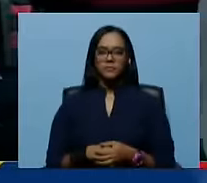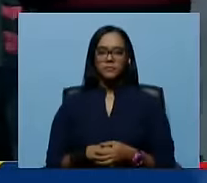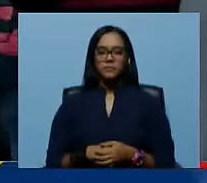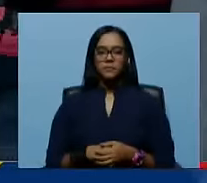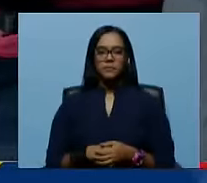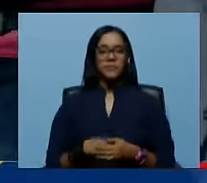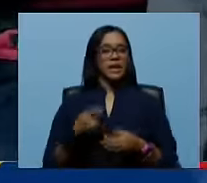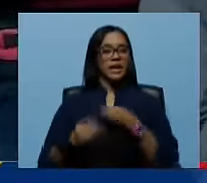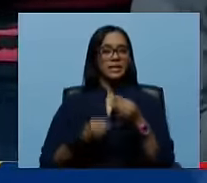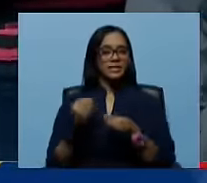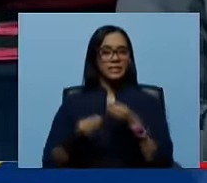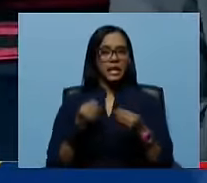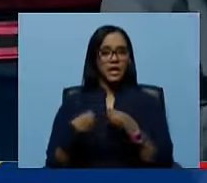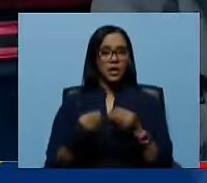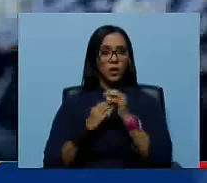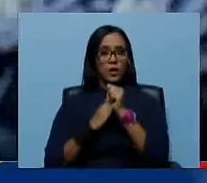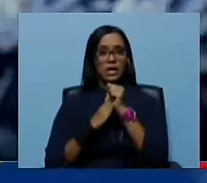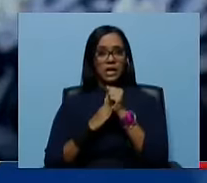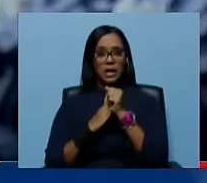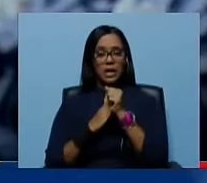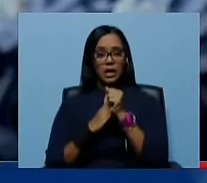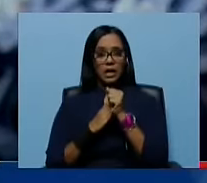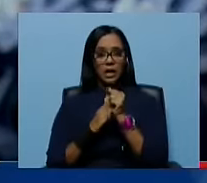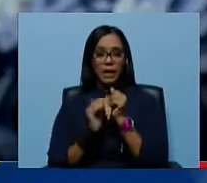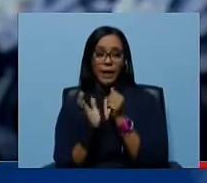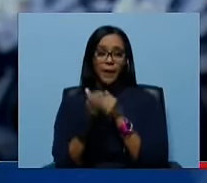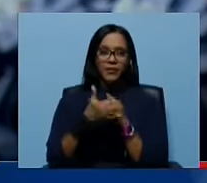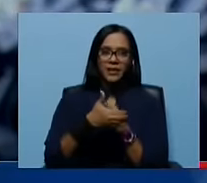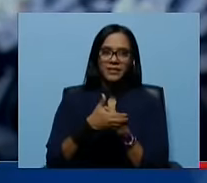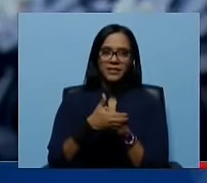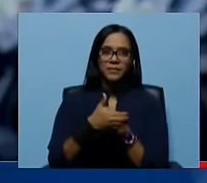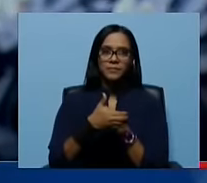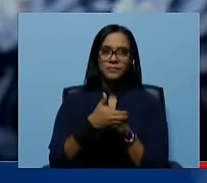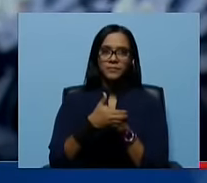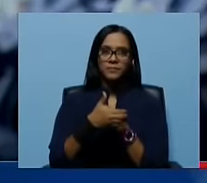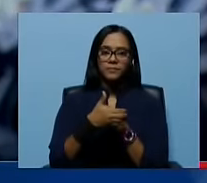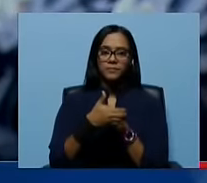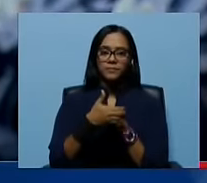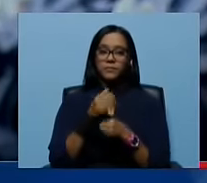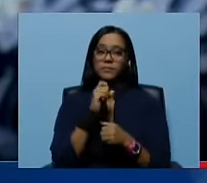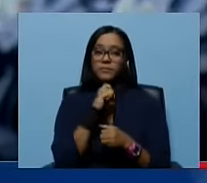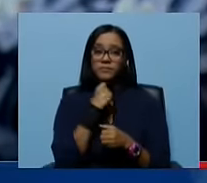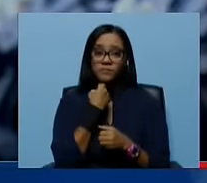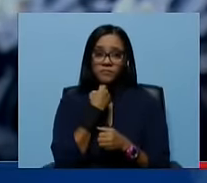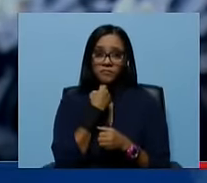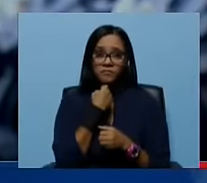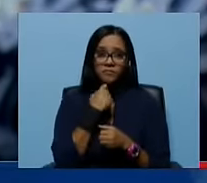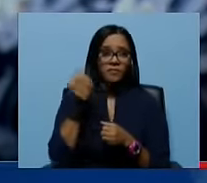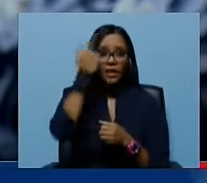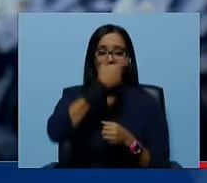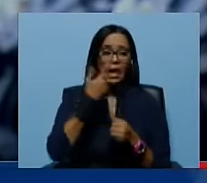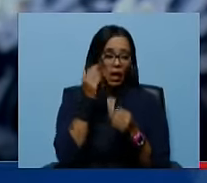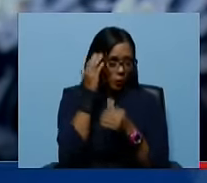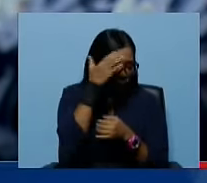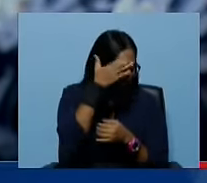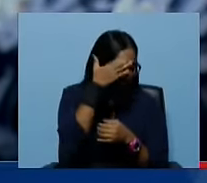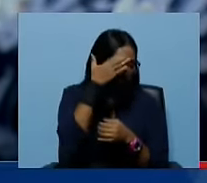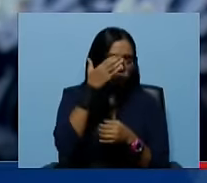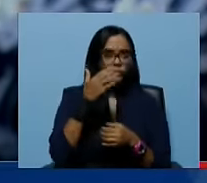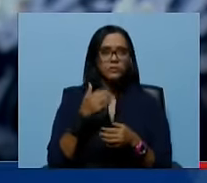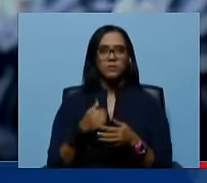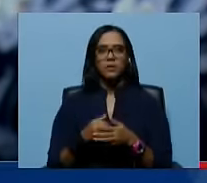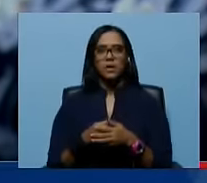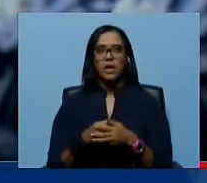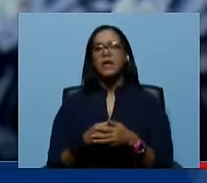¿Y qué hicieron los cabecillas? Esconderse, no dar la cara. El